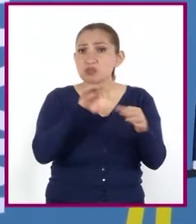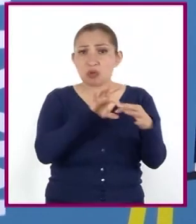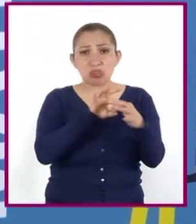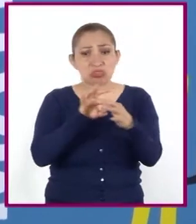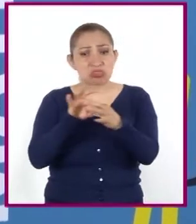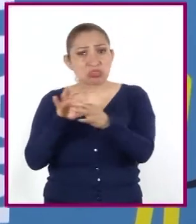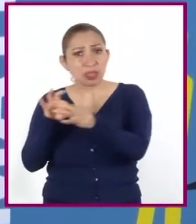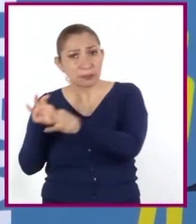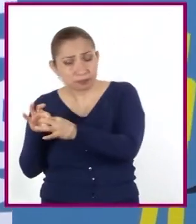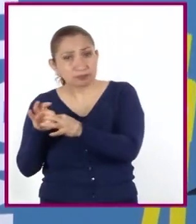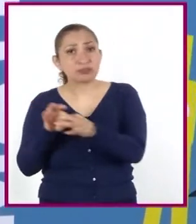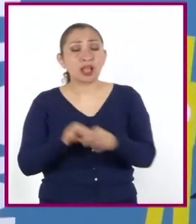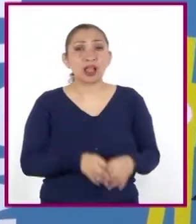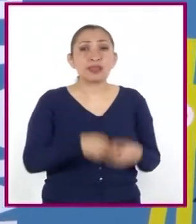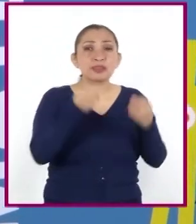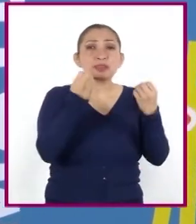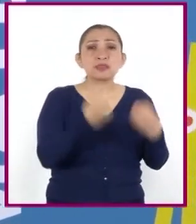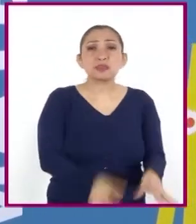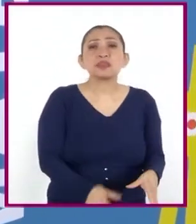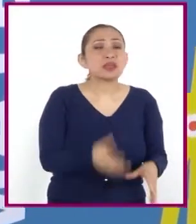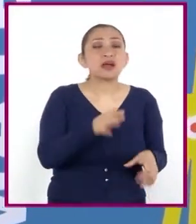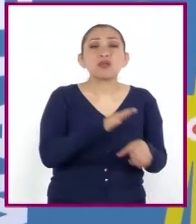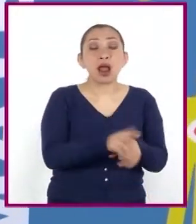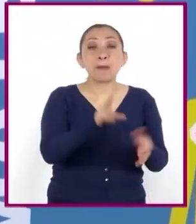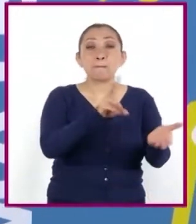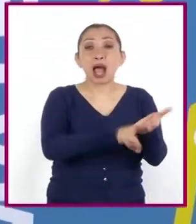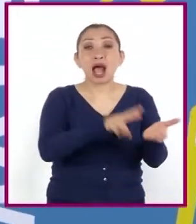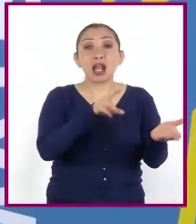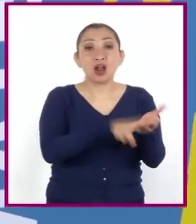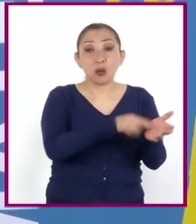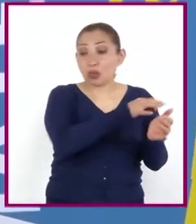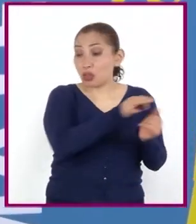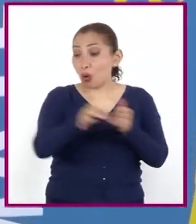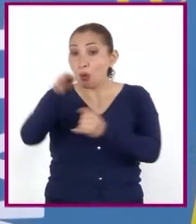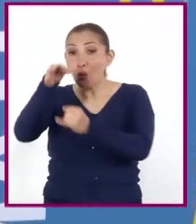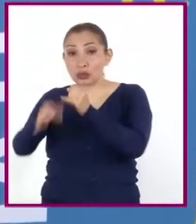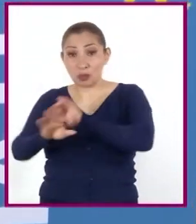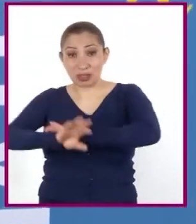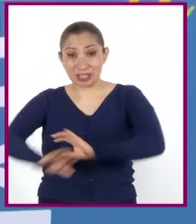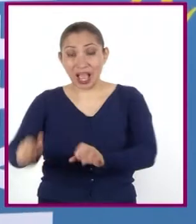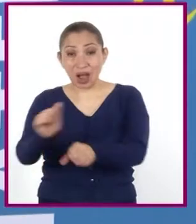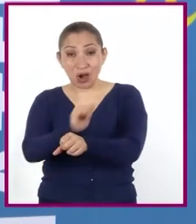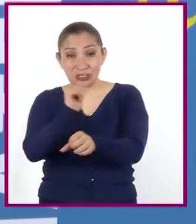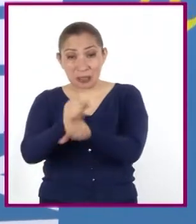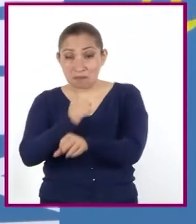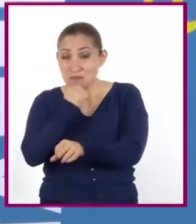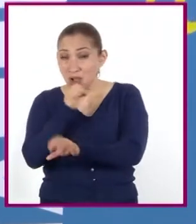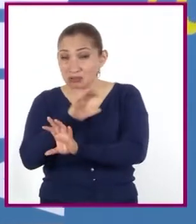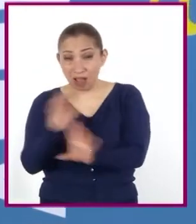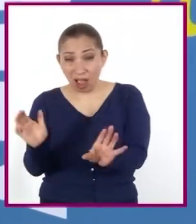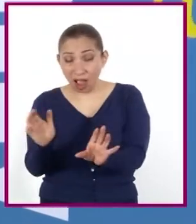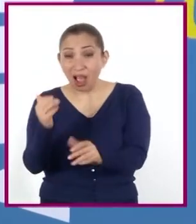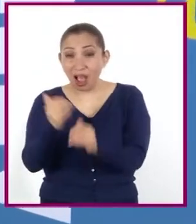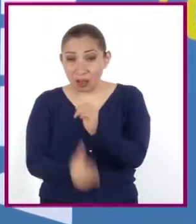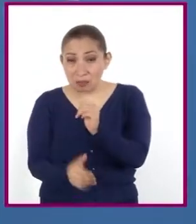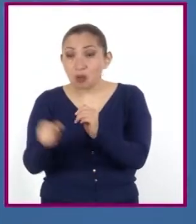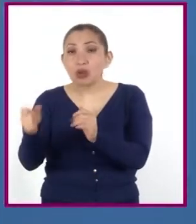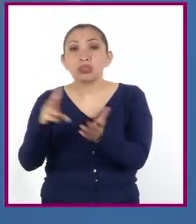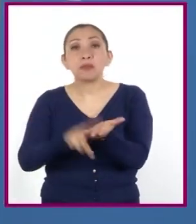El valor de desperdicio hace referencia al valor que tendrá cuando la vida útil del artículo en cuestión finalice.